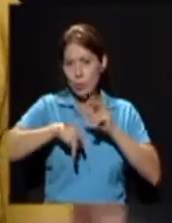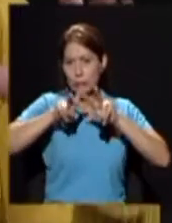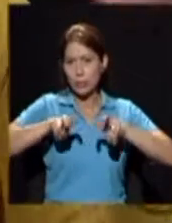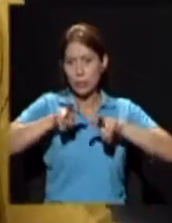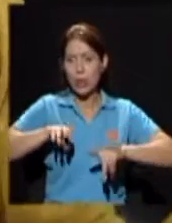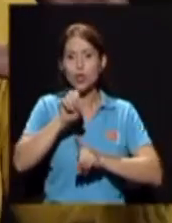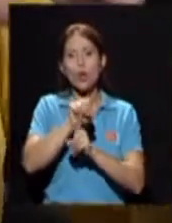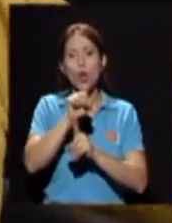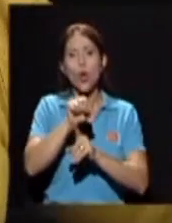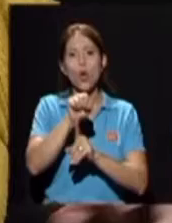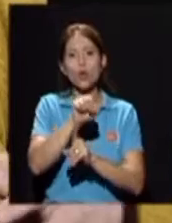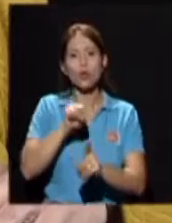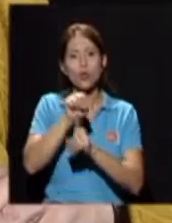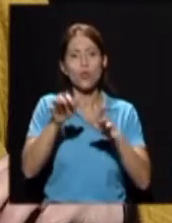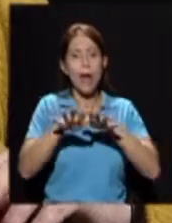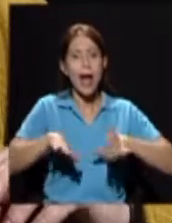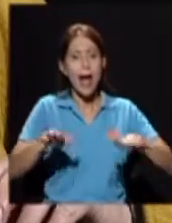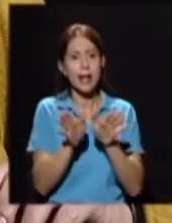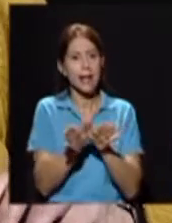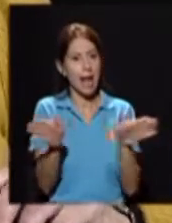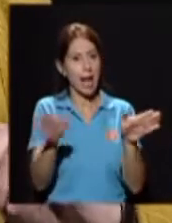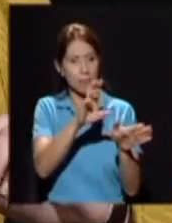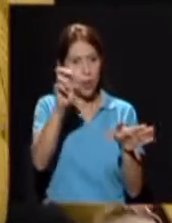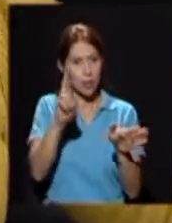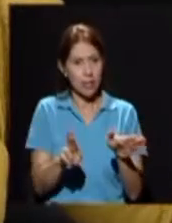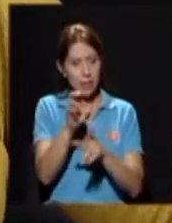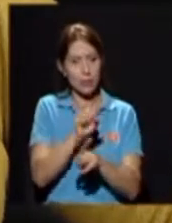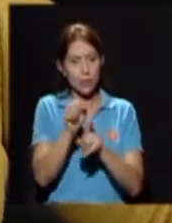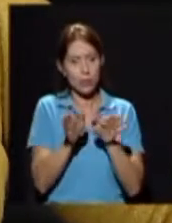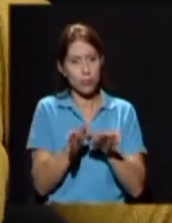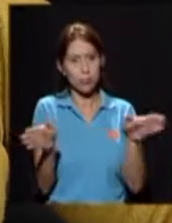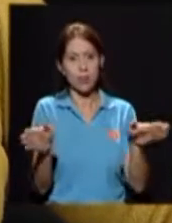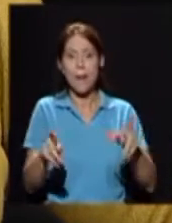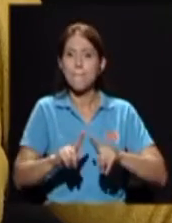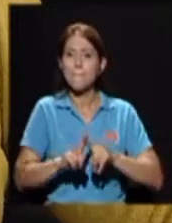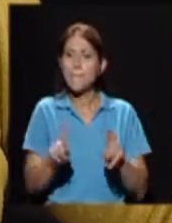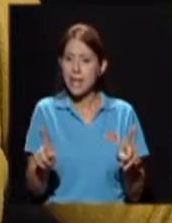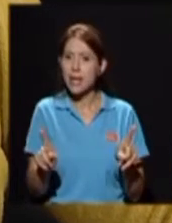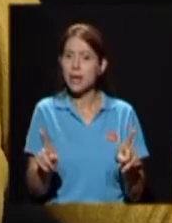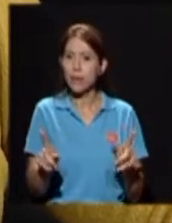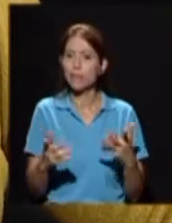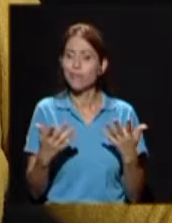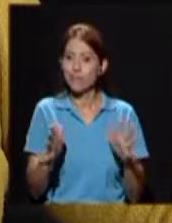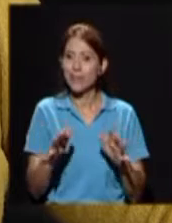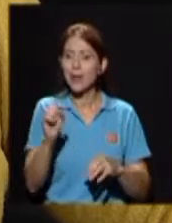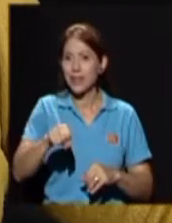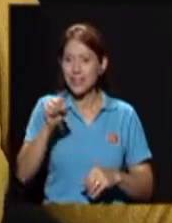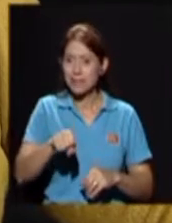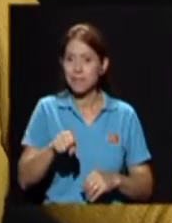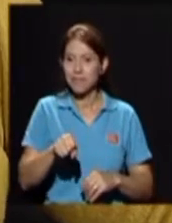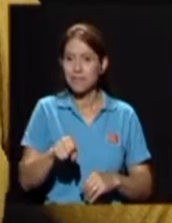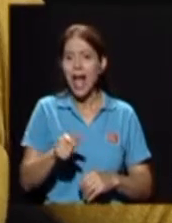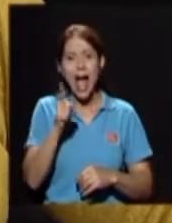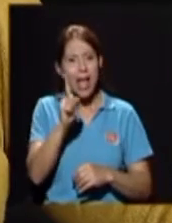el Estado en general, sobre el Estado costarricense. Pero si hay un poder de la República del que sabemos